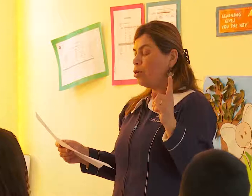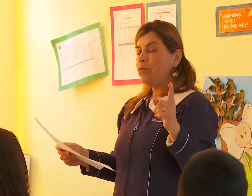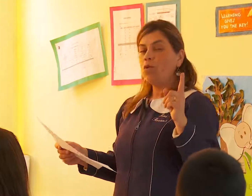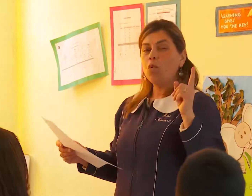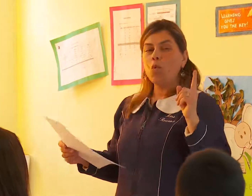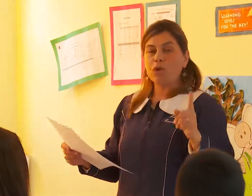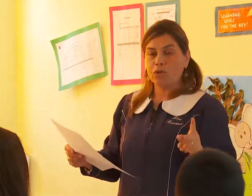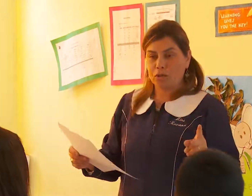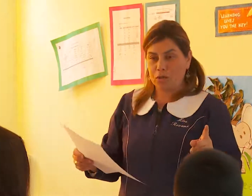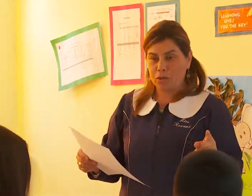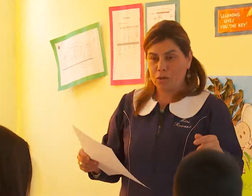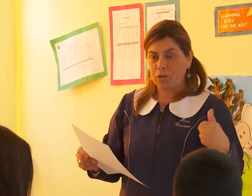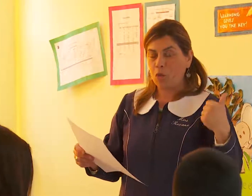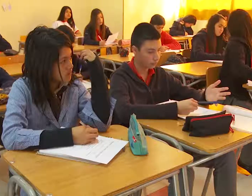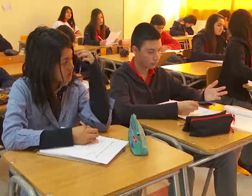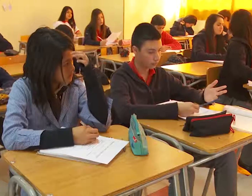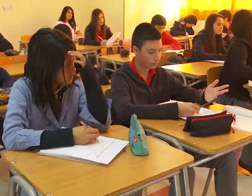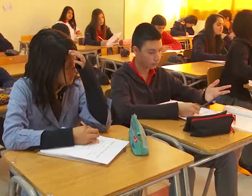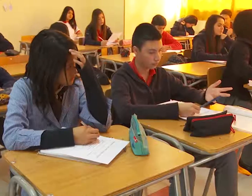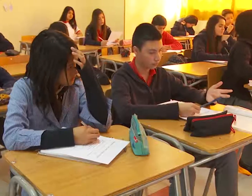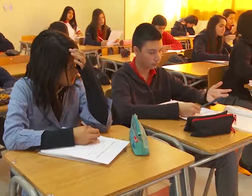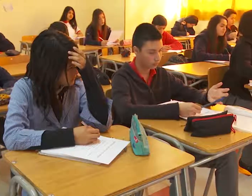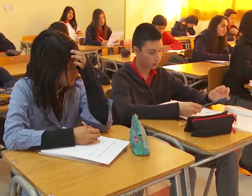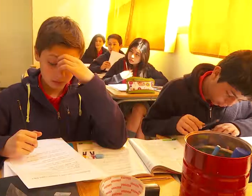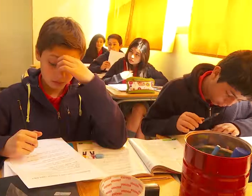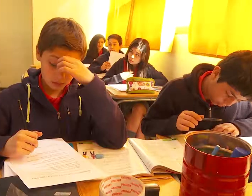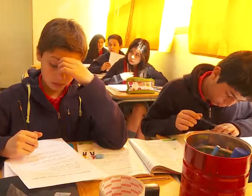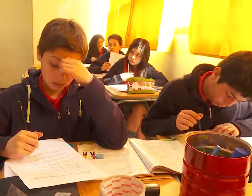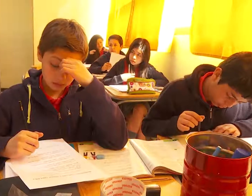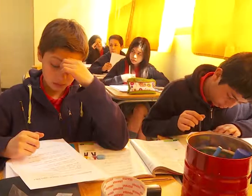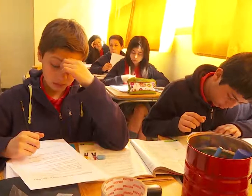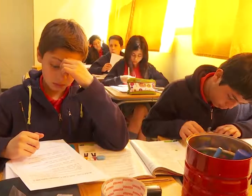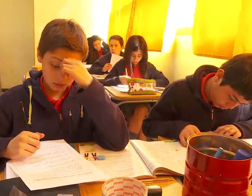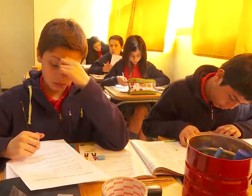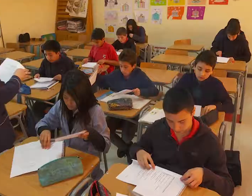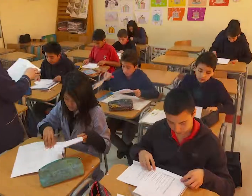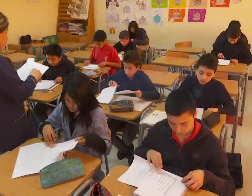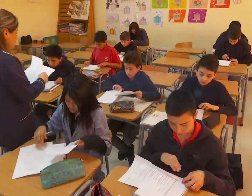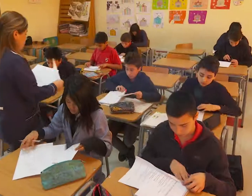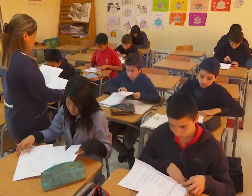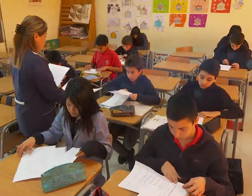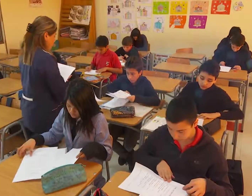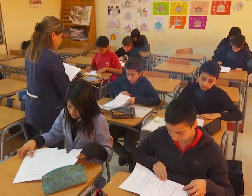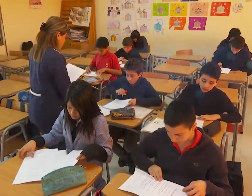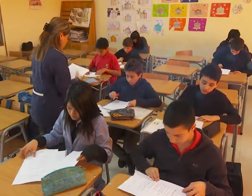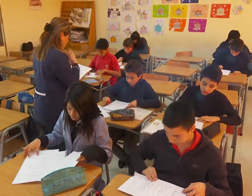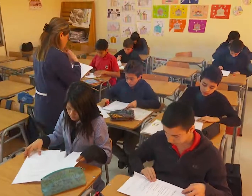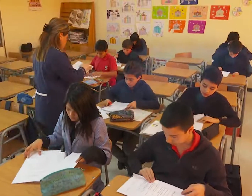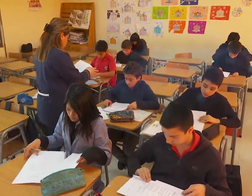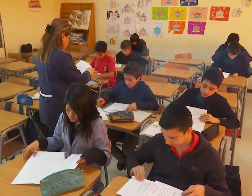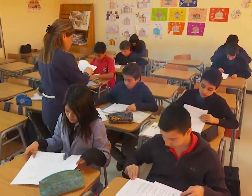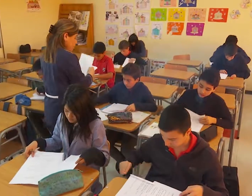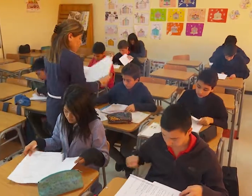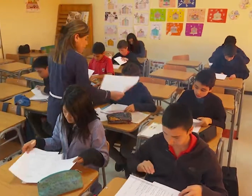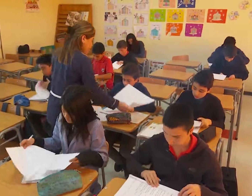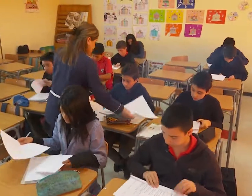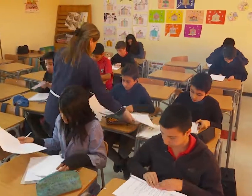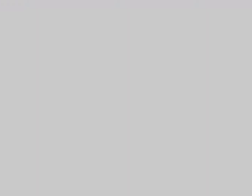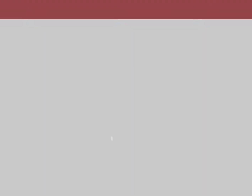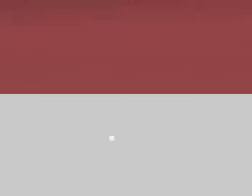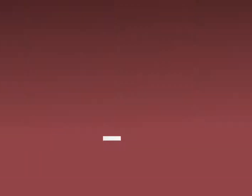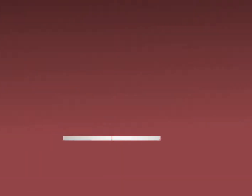concentración de alumnos prioritarios y se adjudica la administración de la SEP al Mineduc, entre otros puntos.